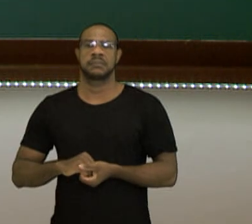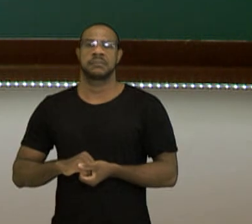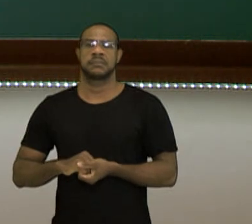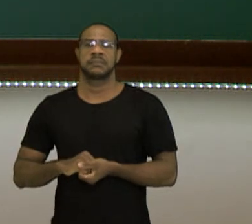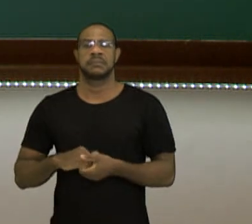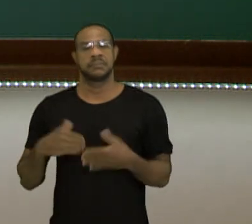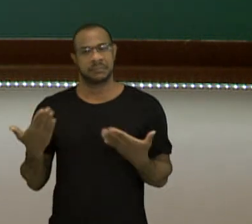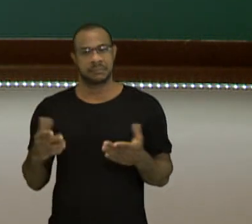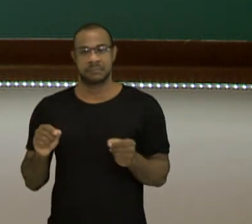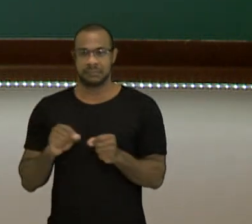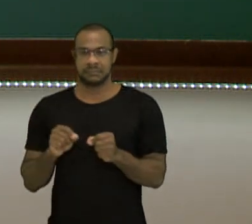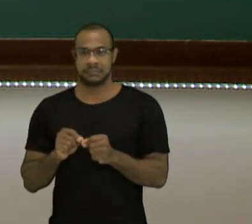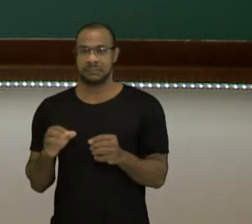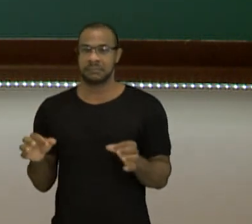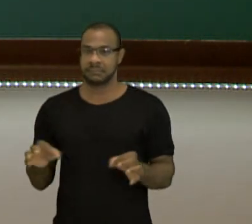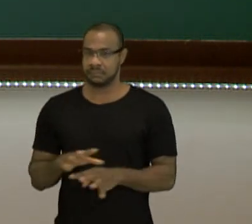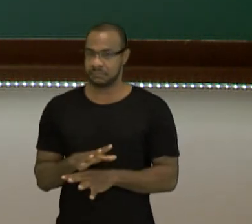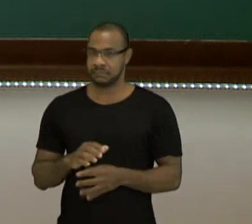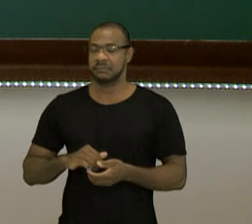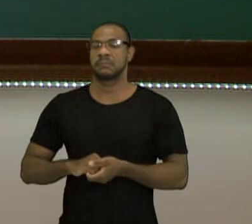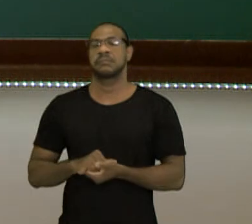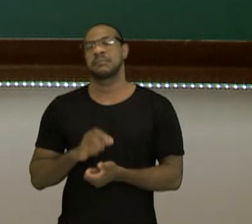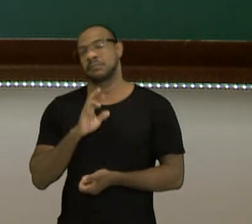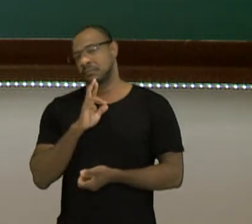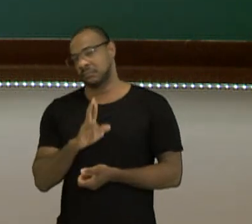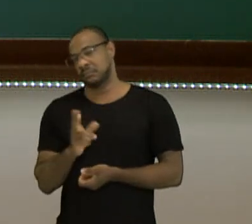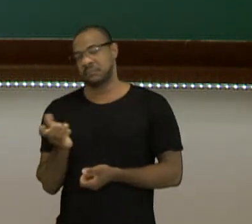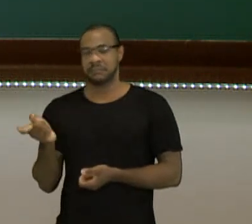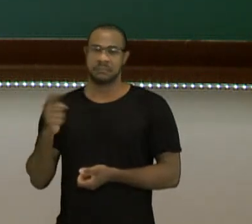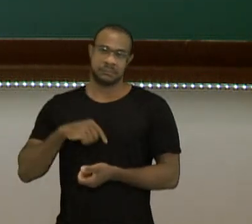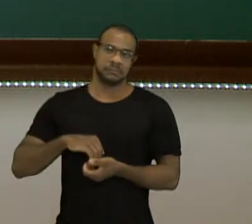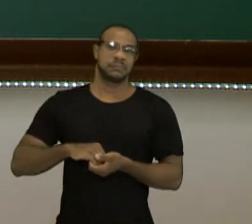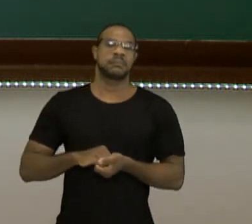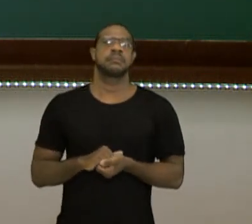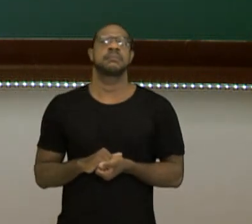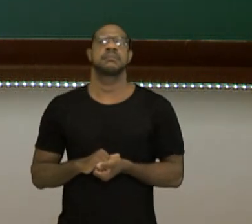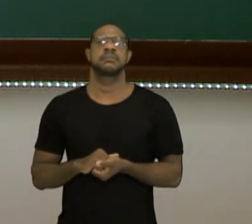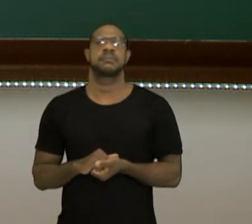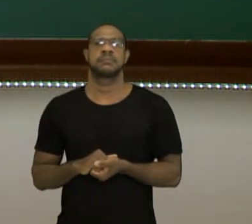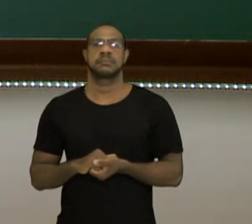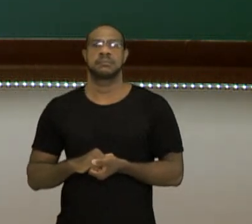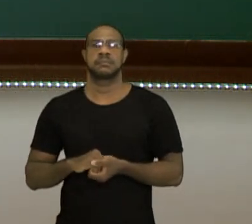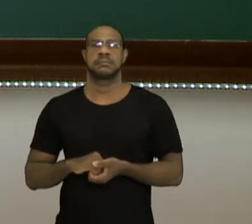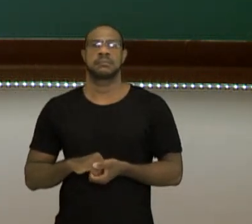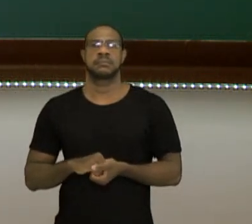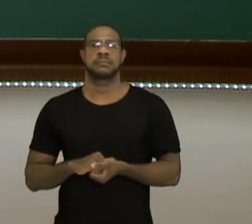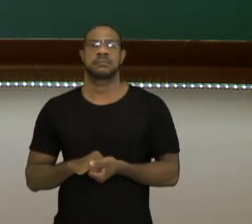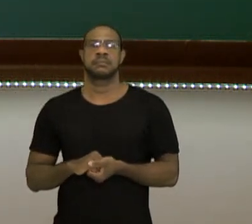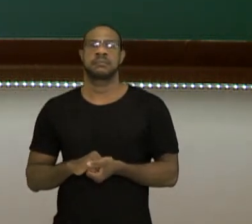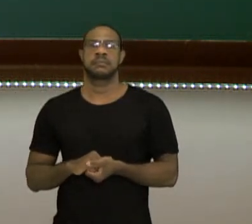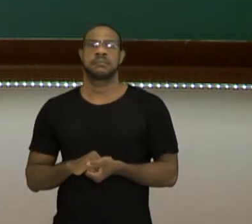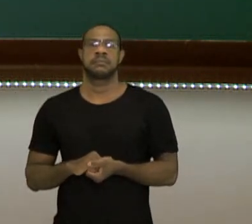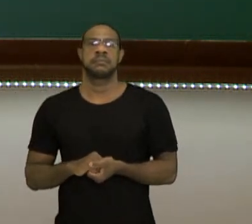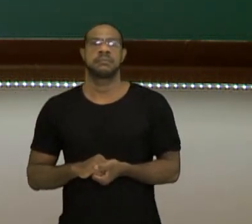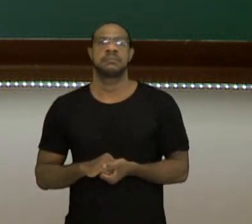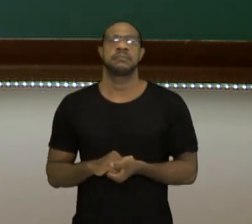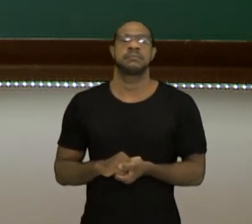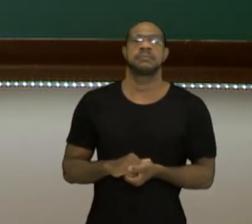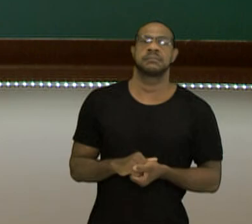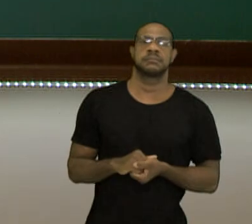E aí, fizeram? Vamos lá, vamos à resposta. Vamos a ver.